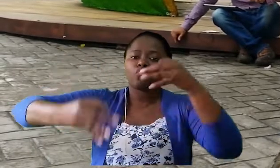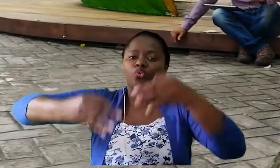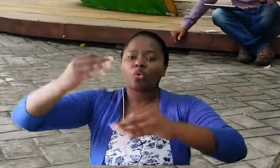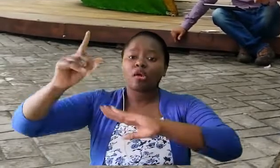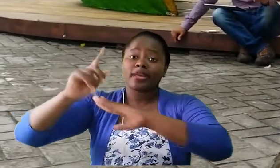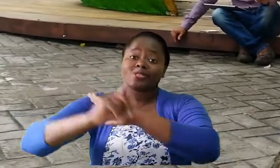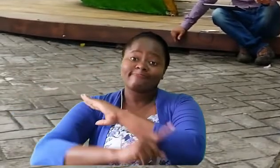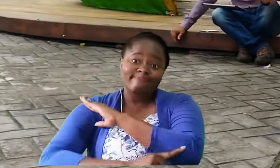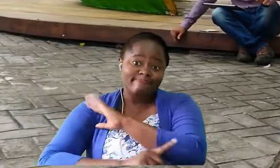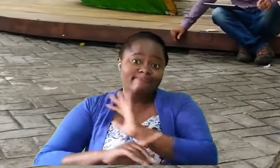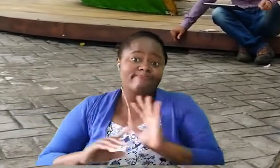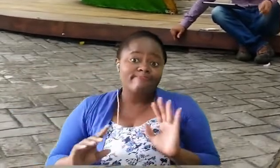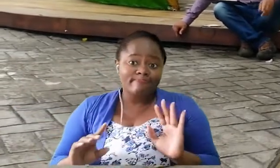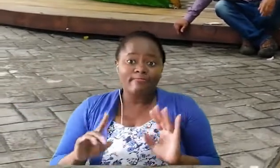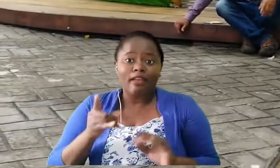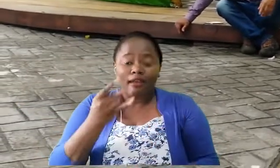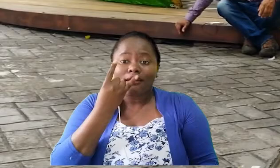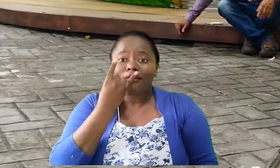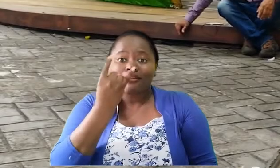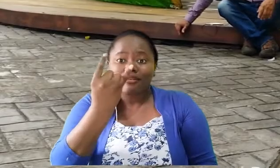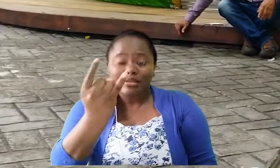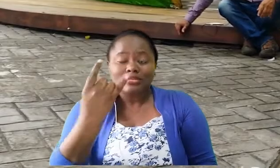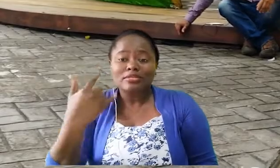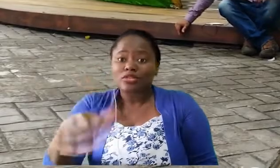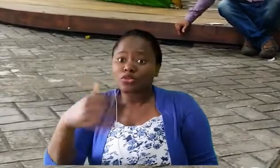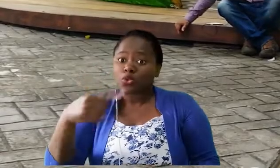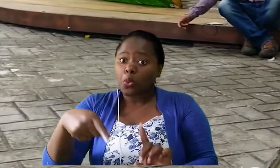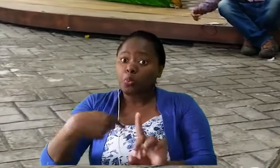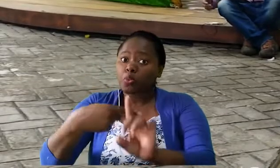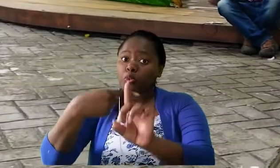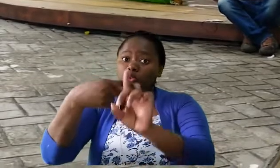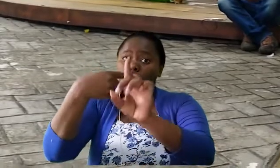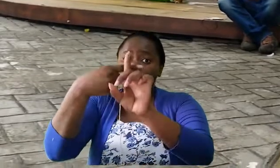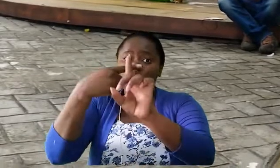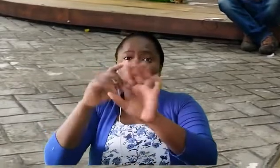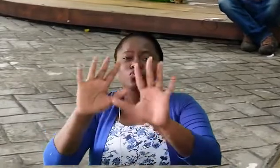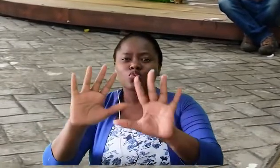bien interesante, positivo, frente a la naturaleza. Segundo,